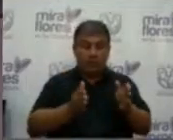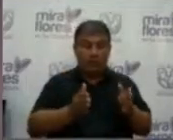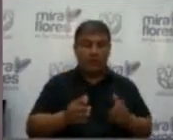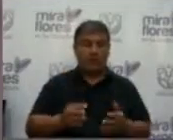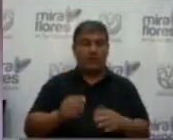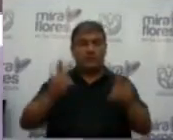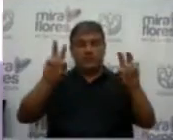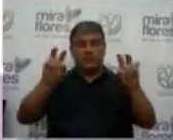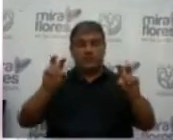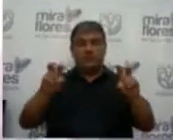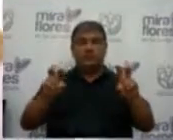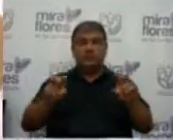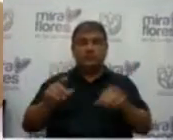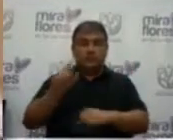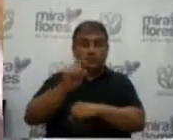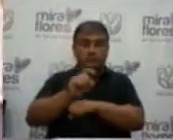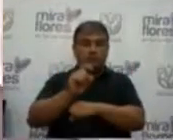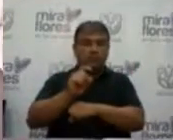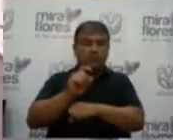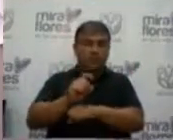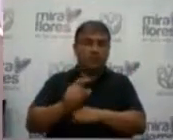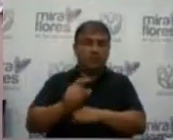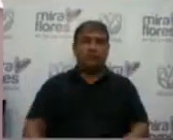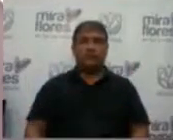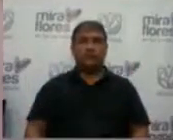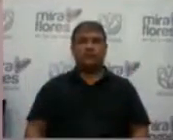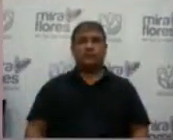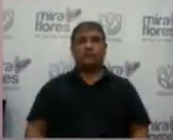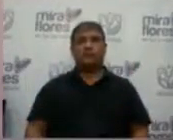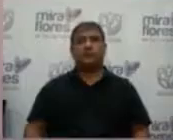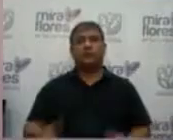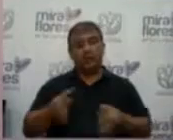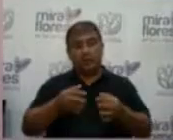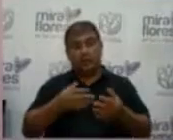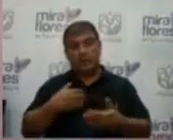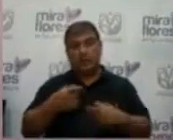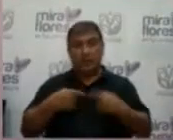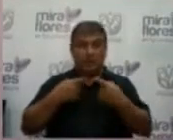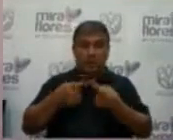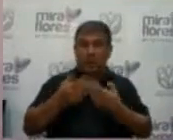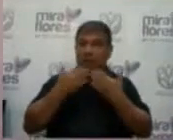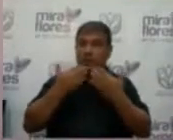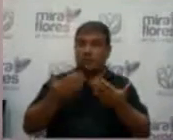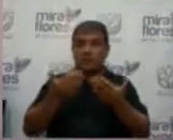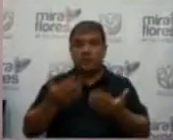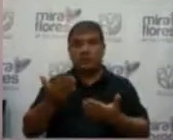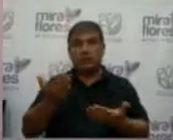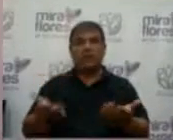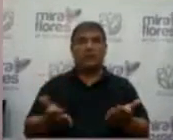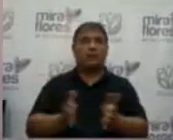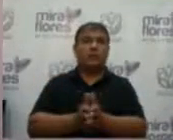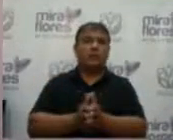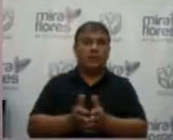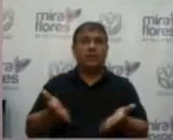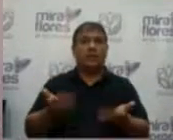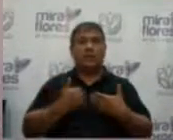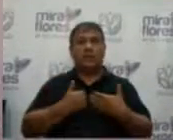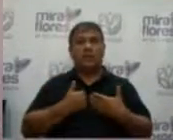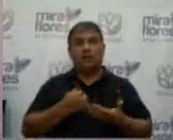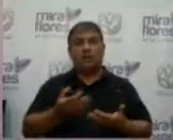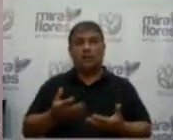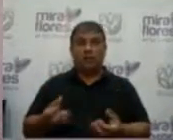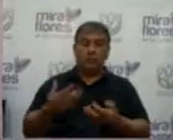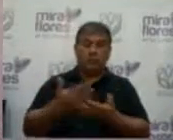de las capacitaciones, ¿no? Yo quería comentar, primero que nada, agradecerles la generosidad. Yo he recibido